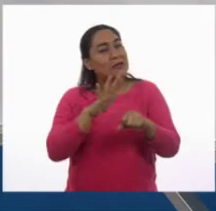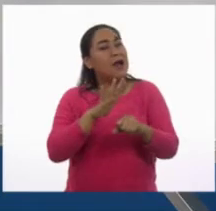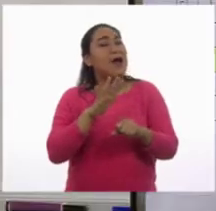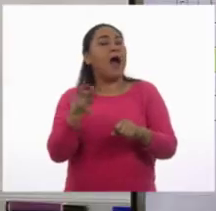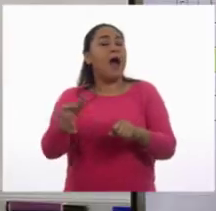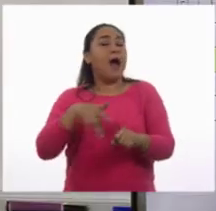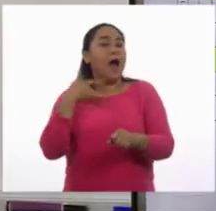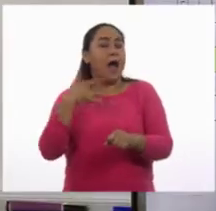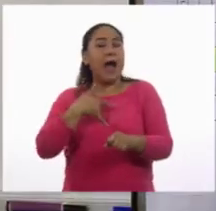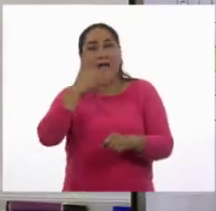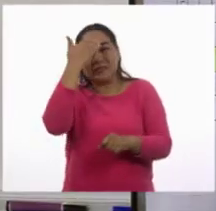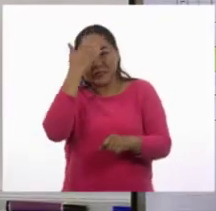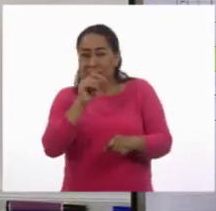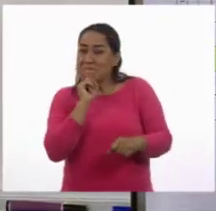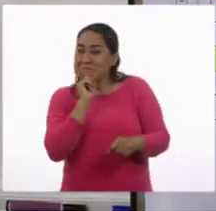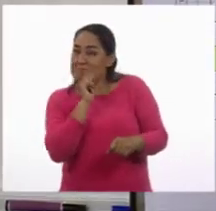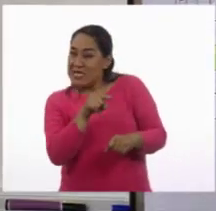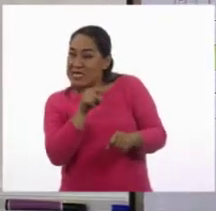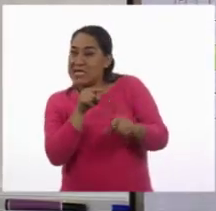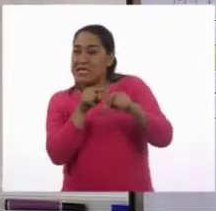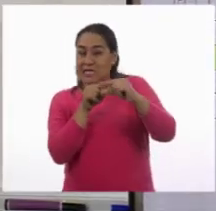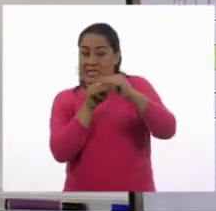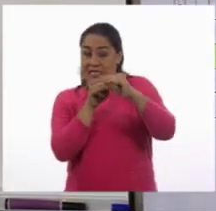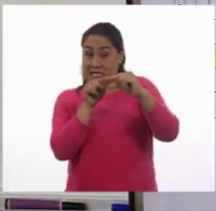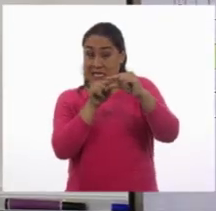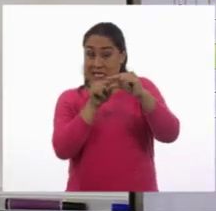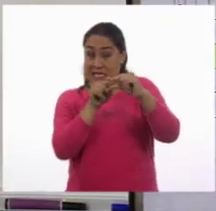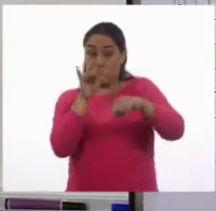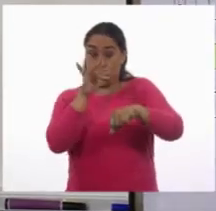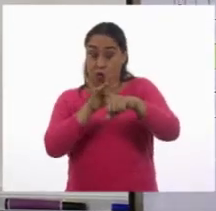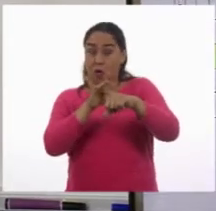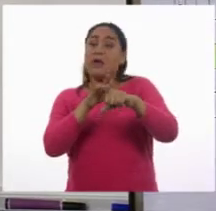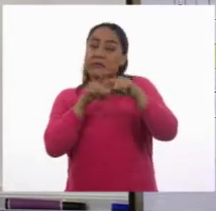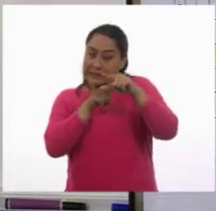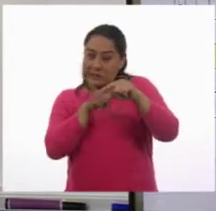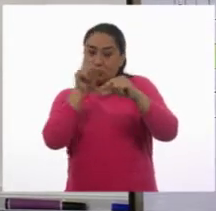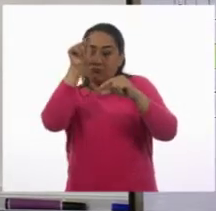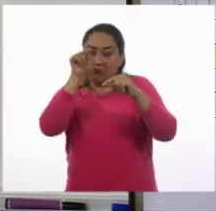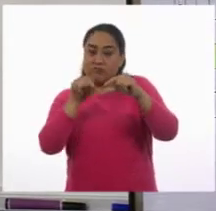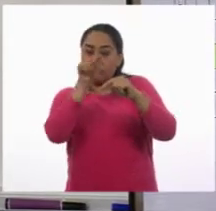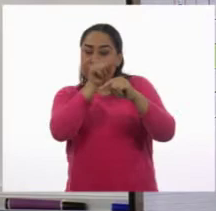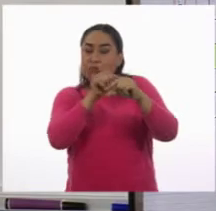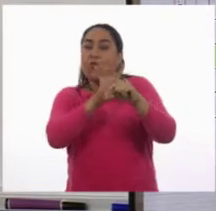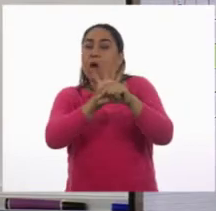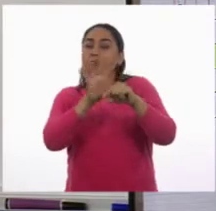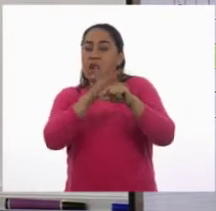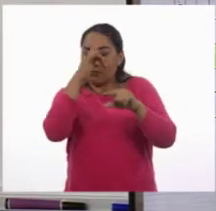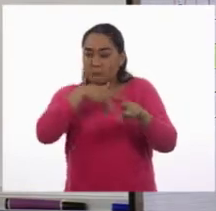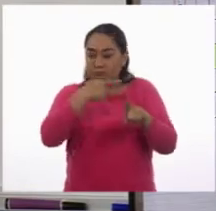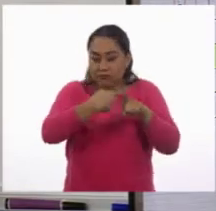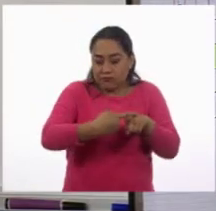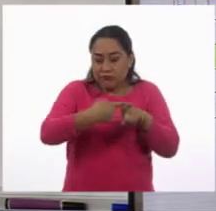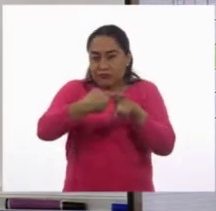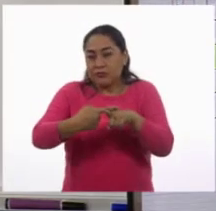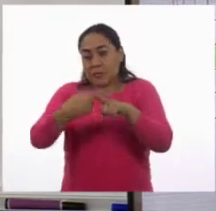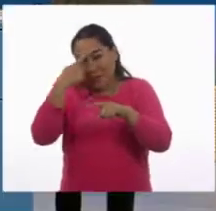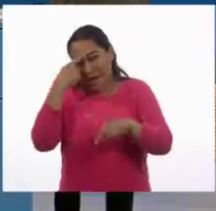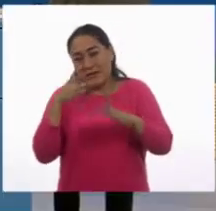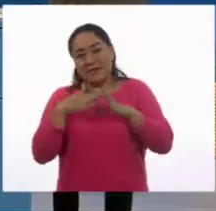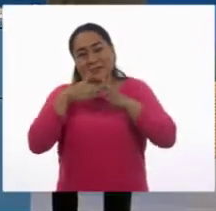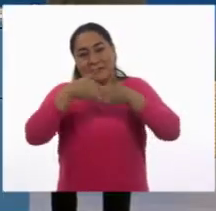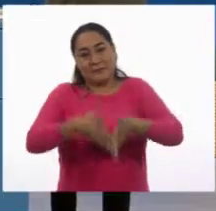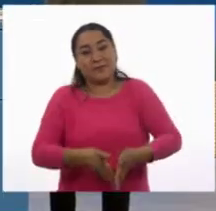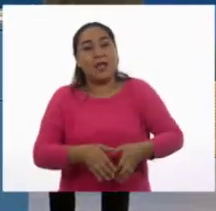tendrán que estar tirando alrededor de esa coordenada que ya habían dado. Muy bien.